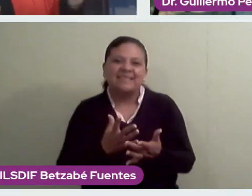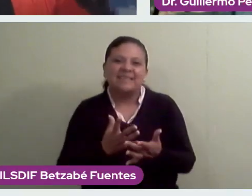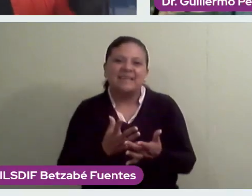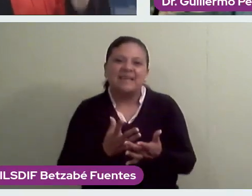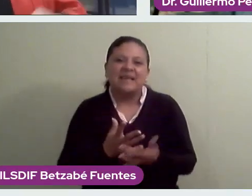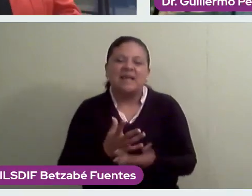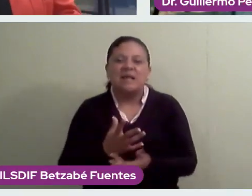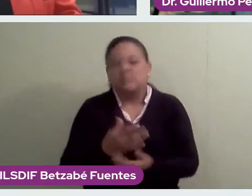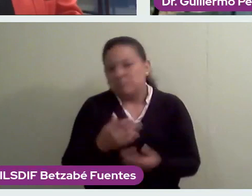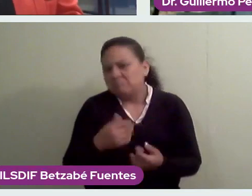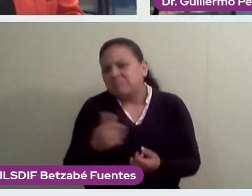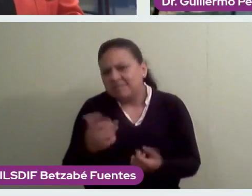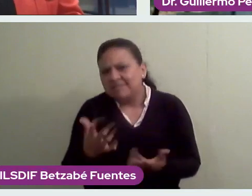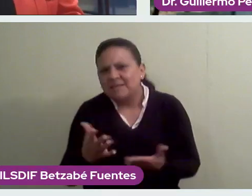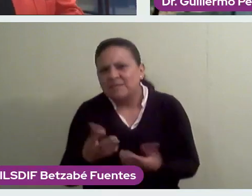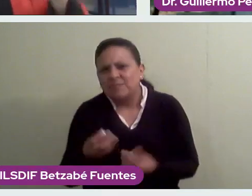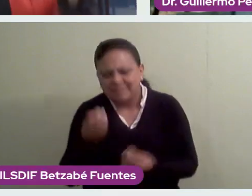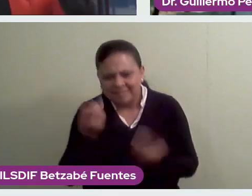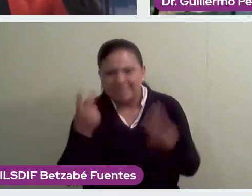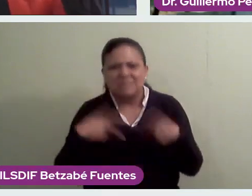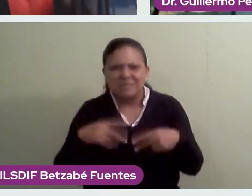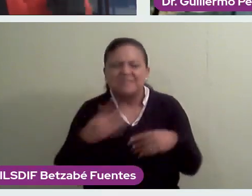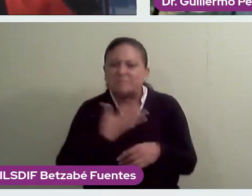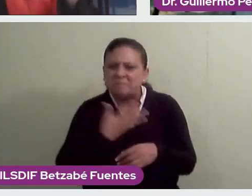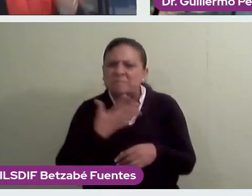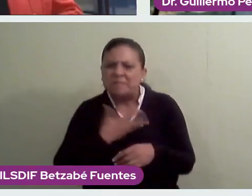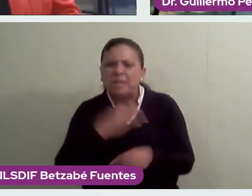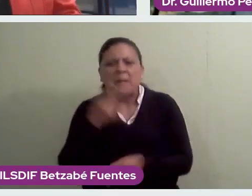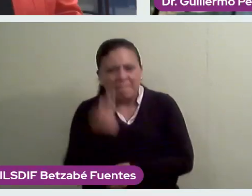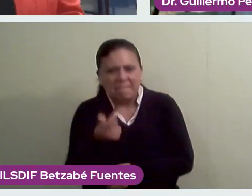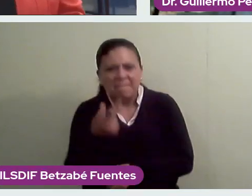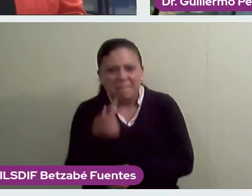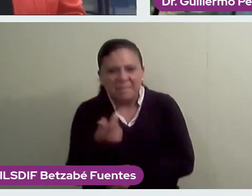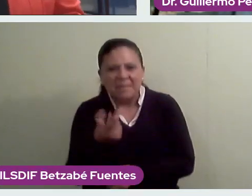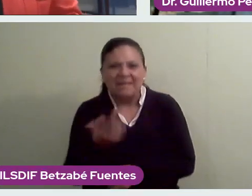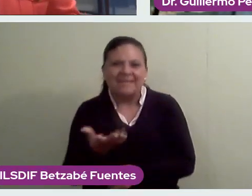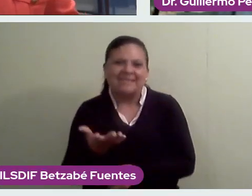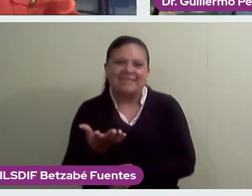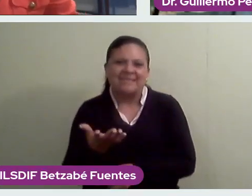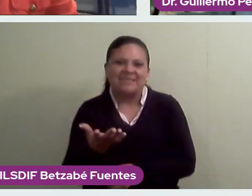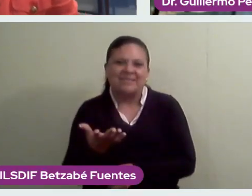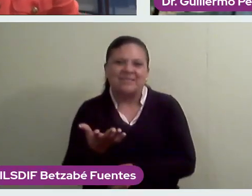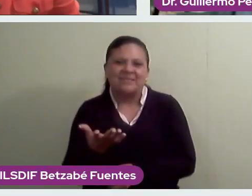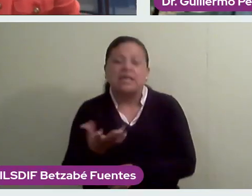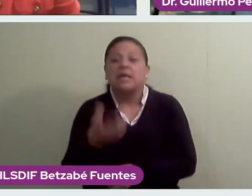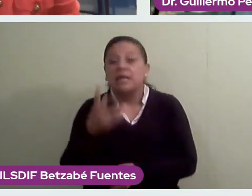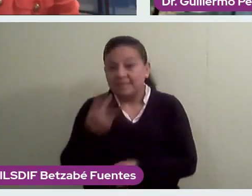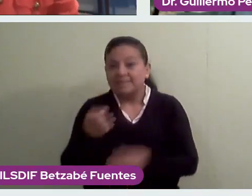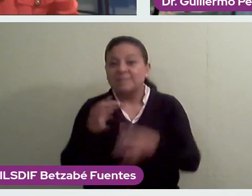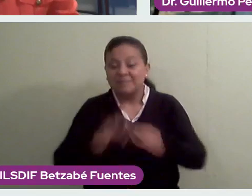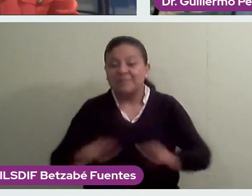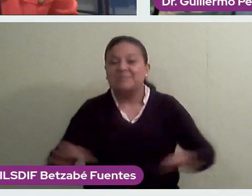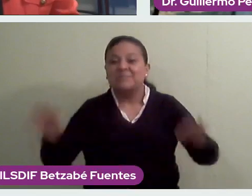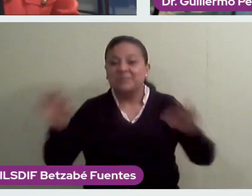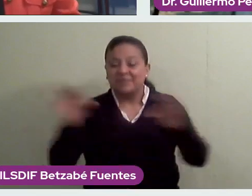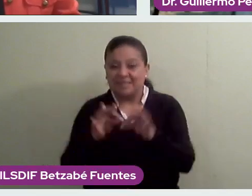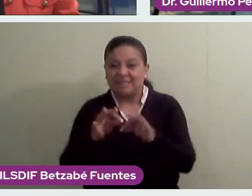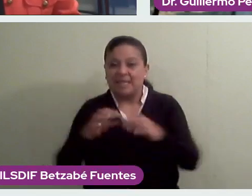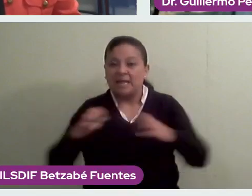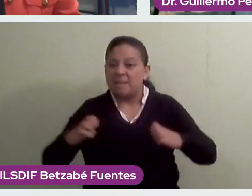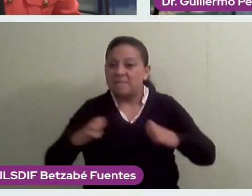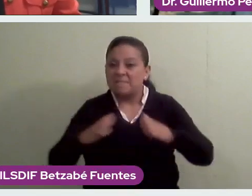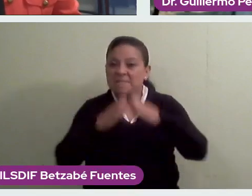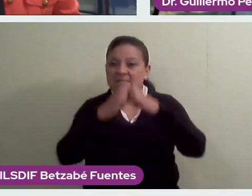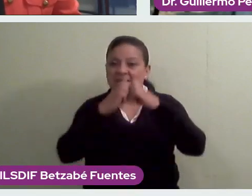no, nos acompaña gran parte de la sociedad, tenemos un perrito que nos acompaña. Bueno, la importancia de conocer urgencias y